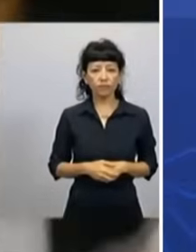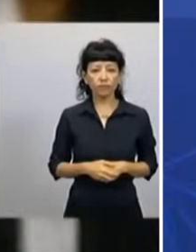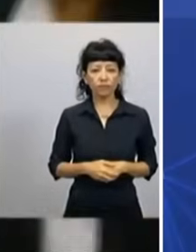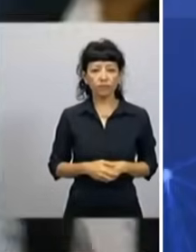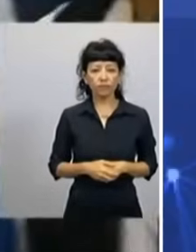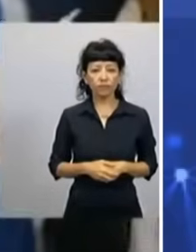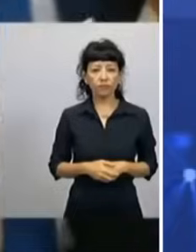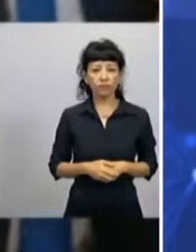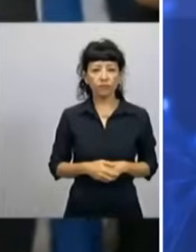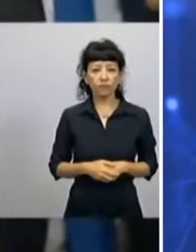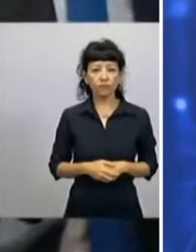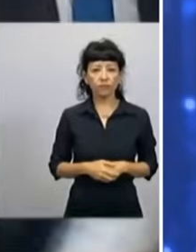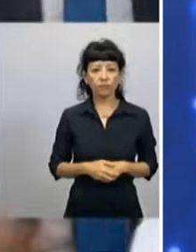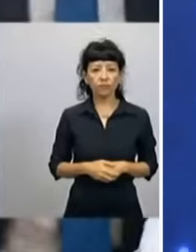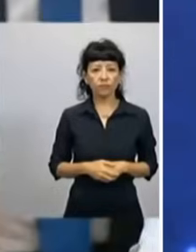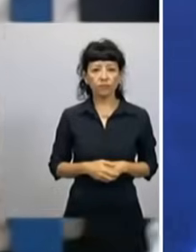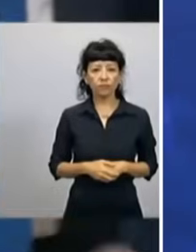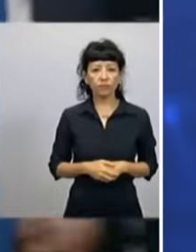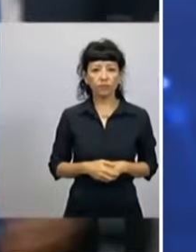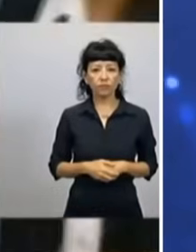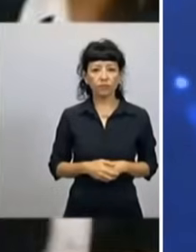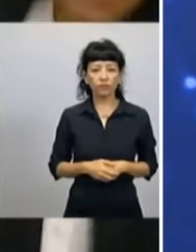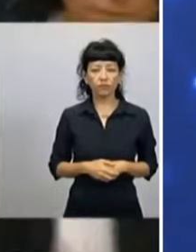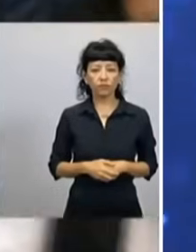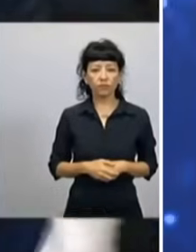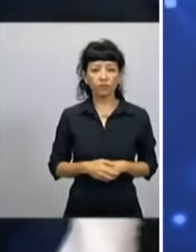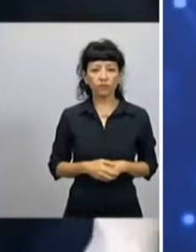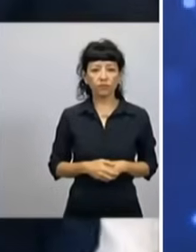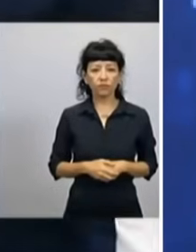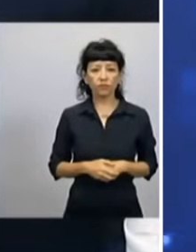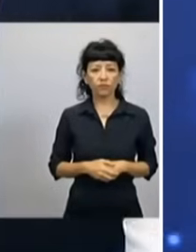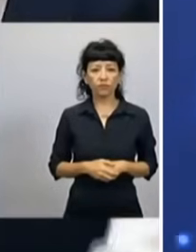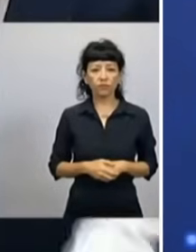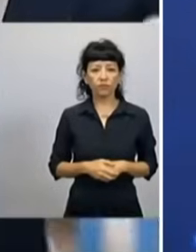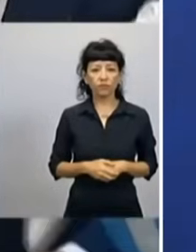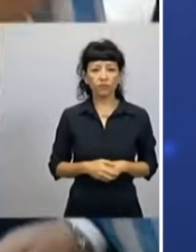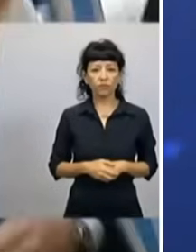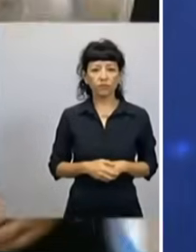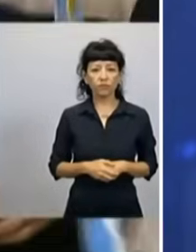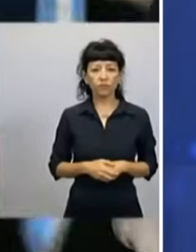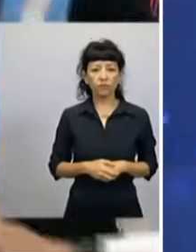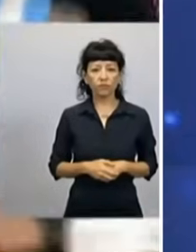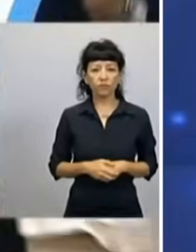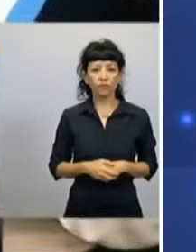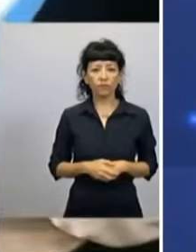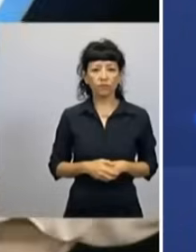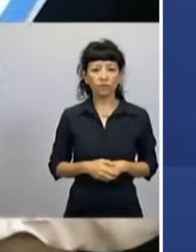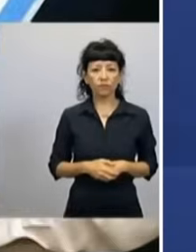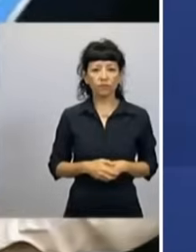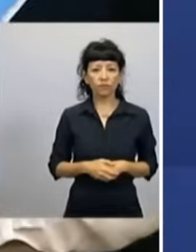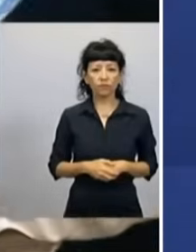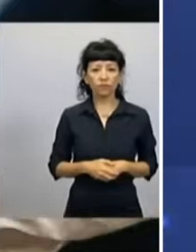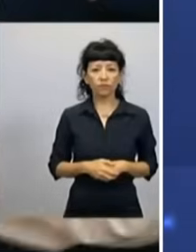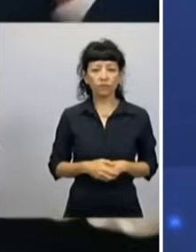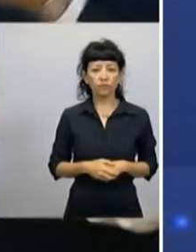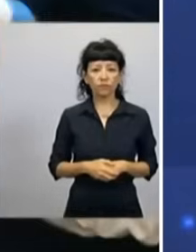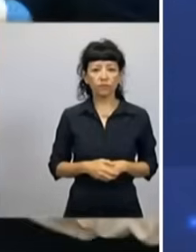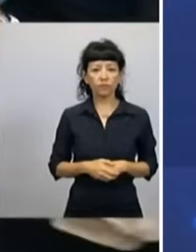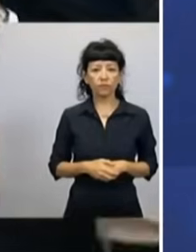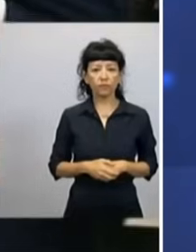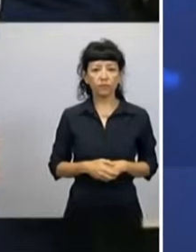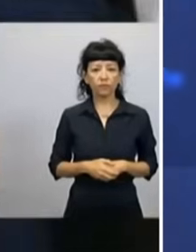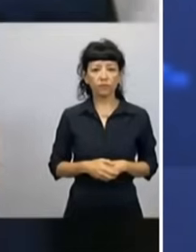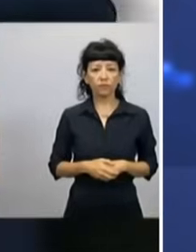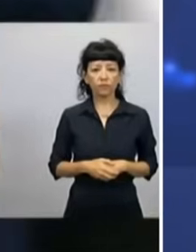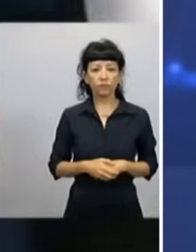al punto tal de que ese no fue el primer mensaje, sino que fue el segundo, luego de haber sido vetado el primero por Karina Milei. Ese es